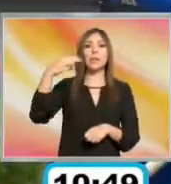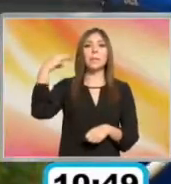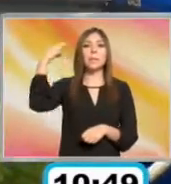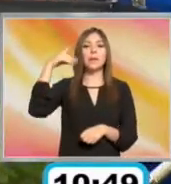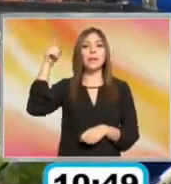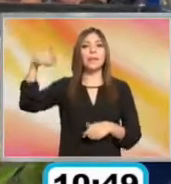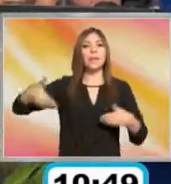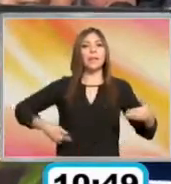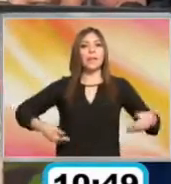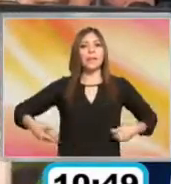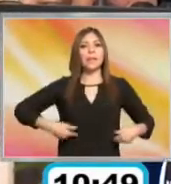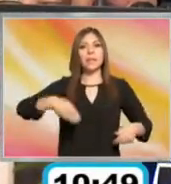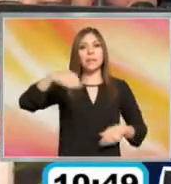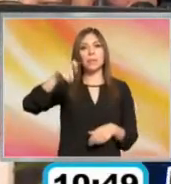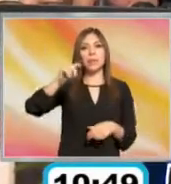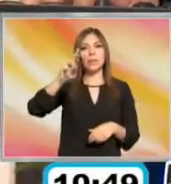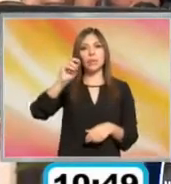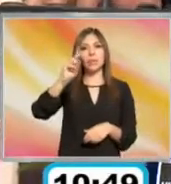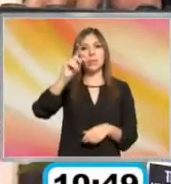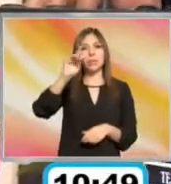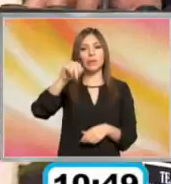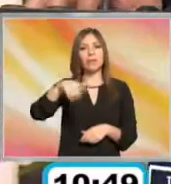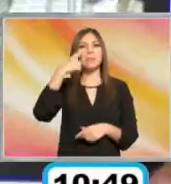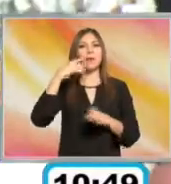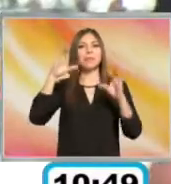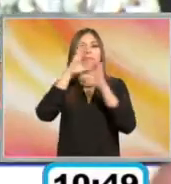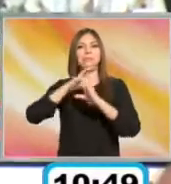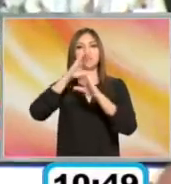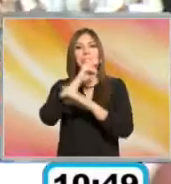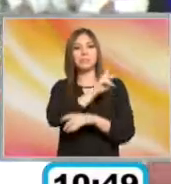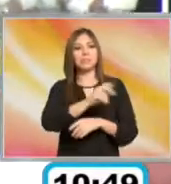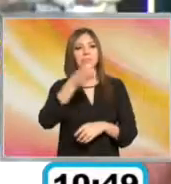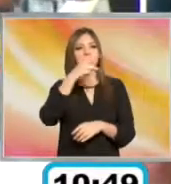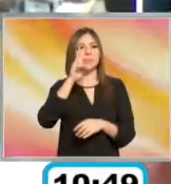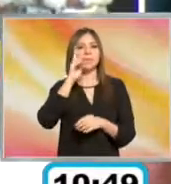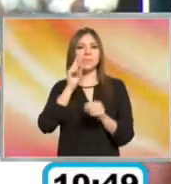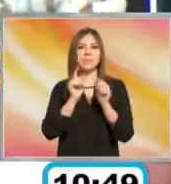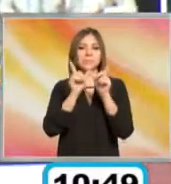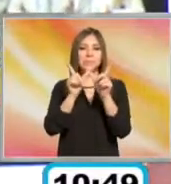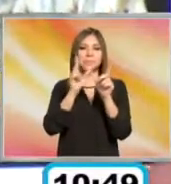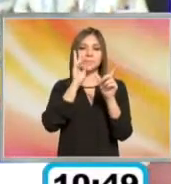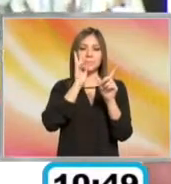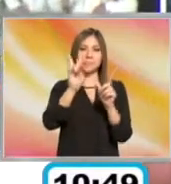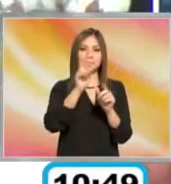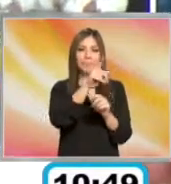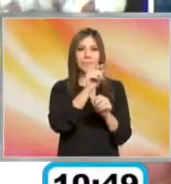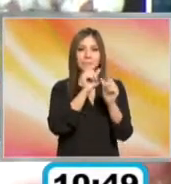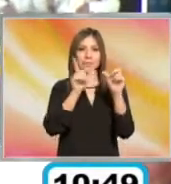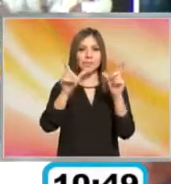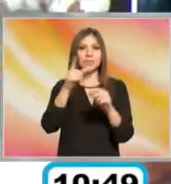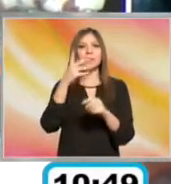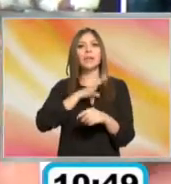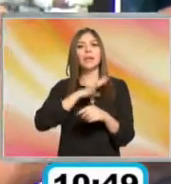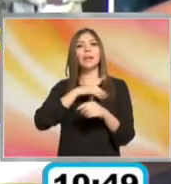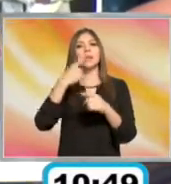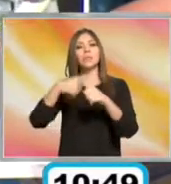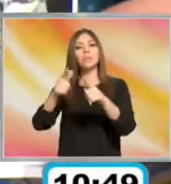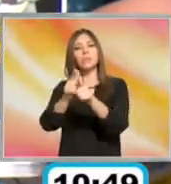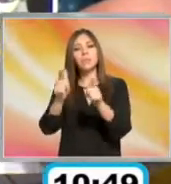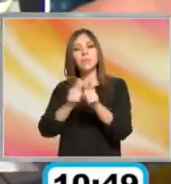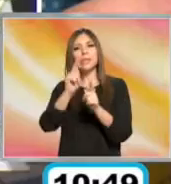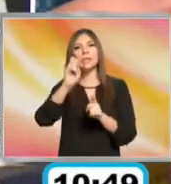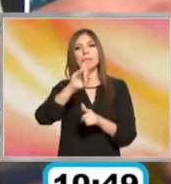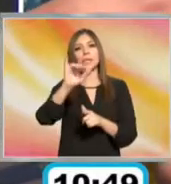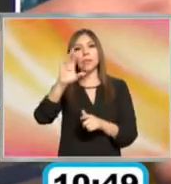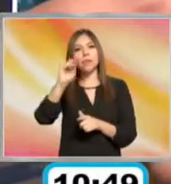Teatro Metropolitan, una noche de éxitos. Así es. Aquí está, de hecho aquí van a estar nuestros grandes amigos, los Rebeldes del Rock, los